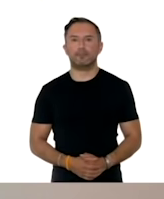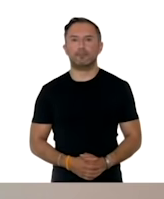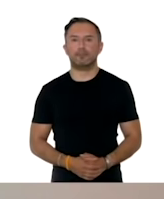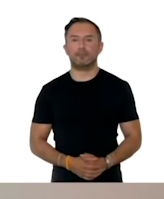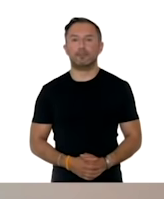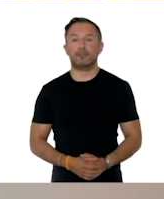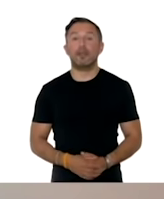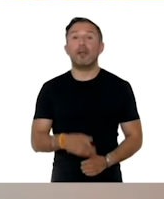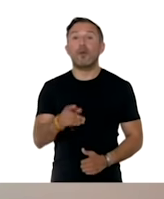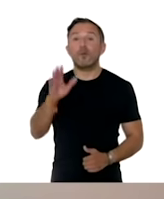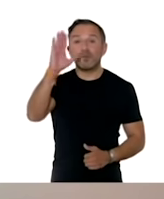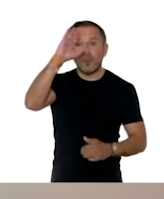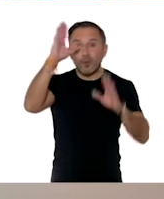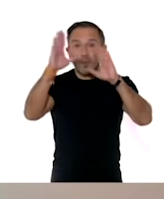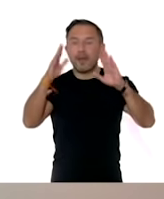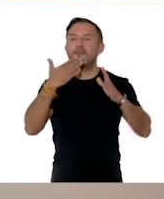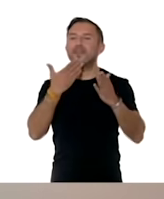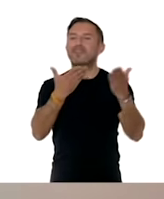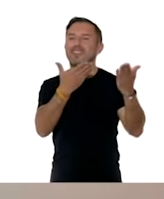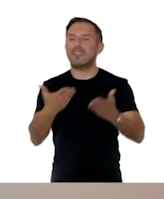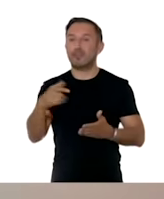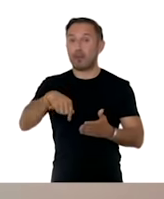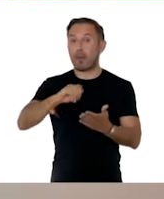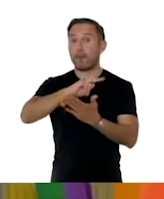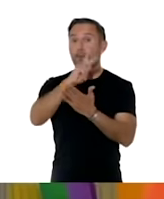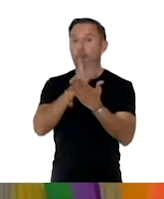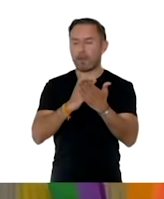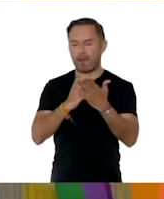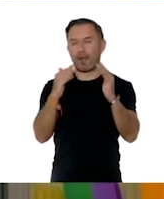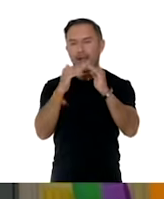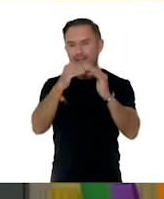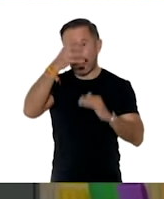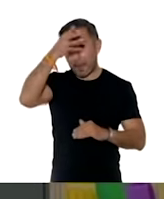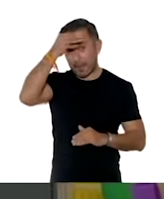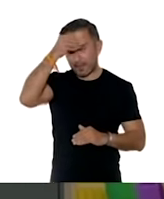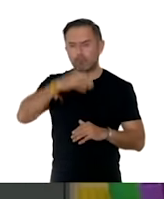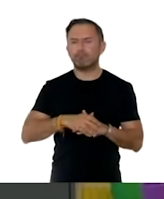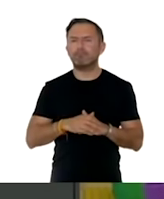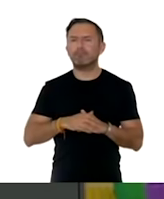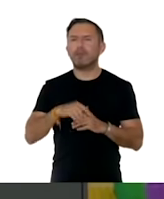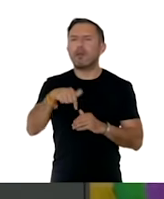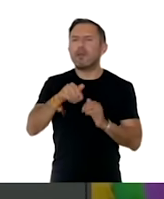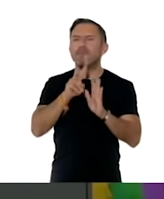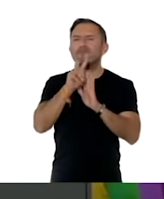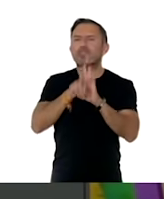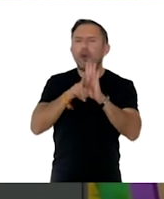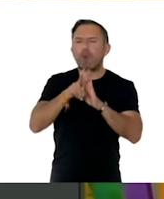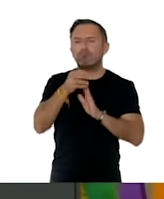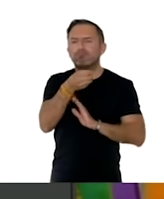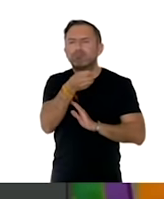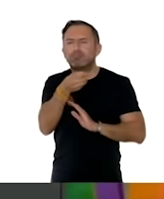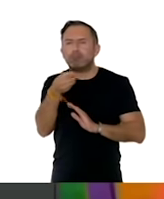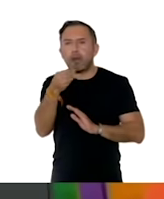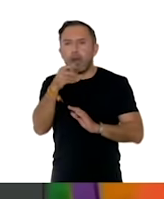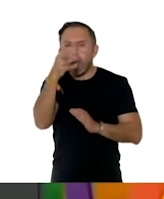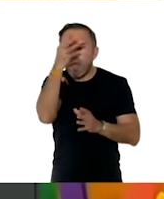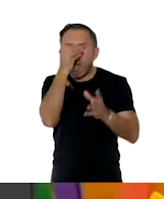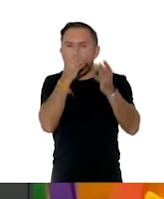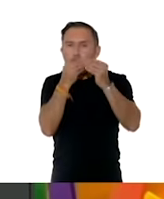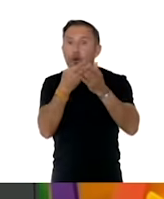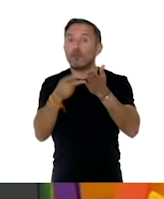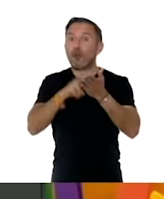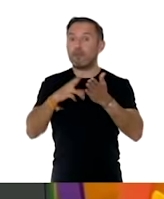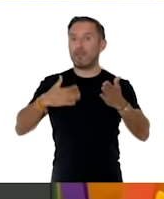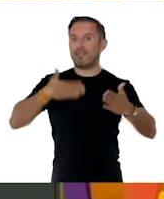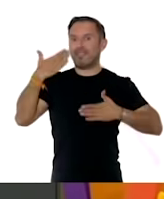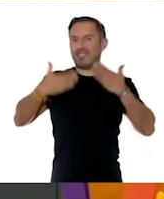Bienvenidas y bienvenidos una vez más a su programa Aprende en Casa. Un programa que nos permite divertirnos y continuar estudiando, pero ahora desde